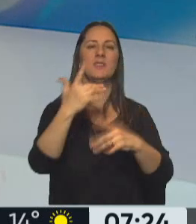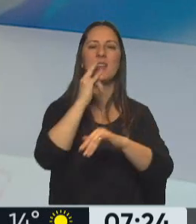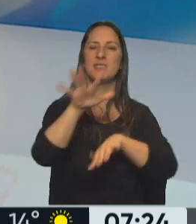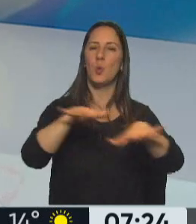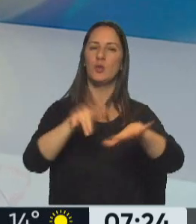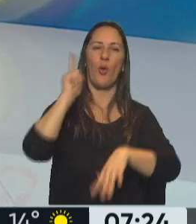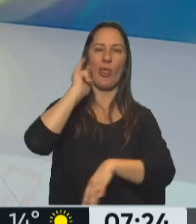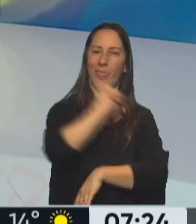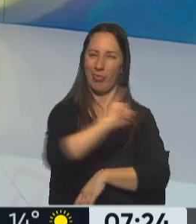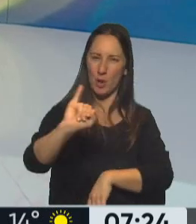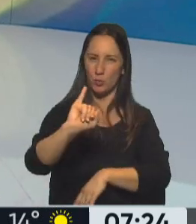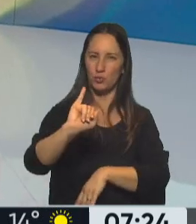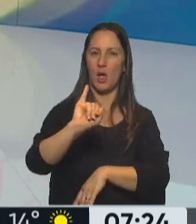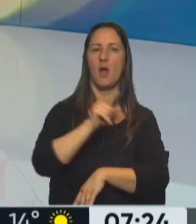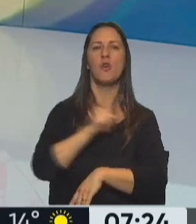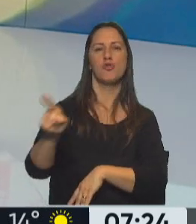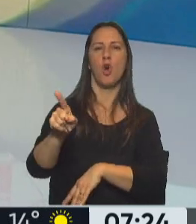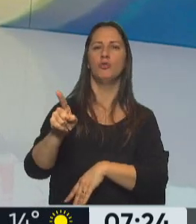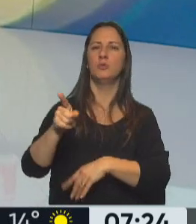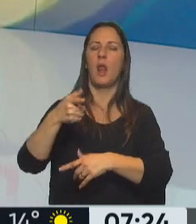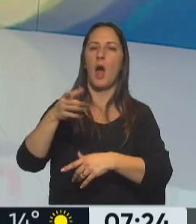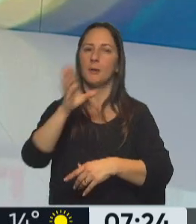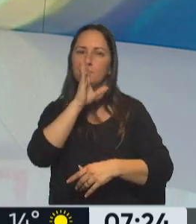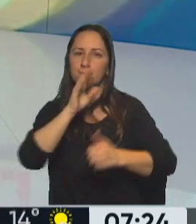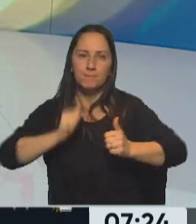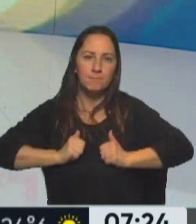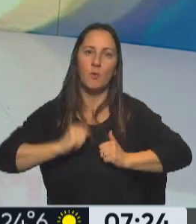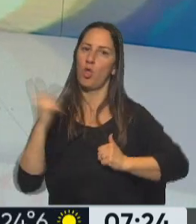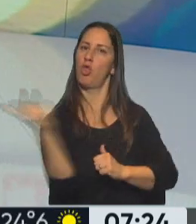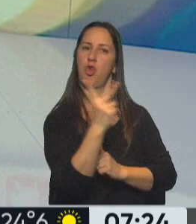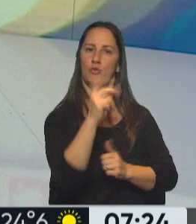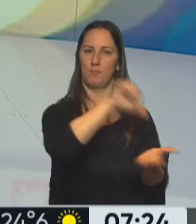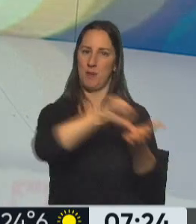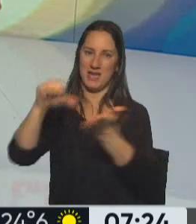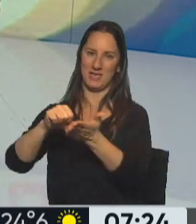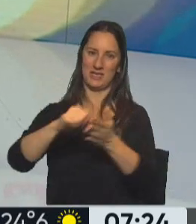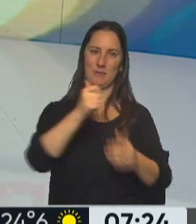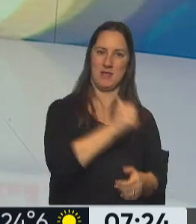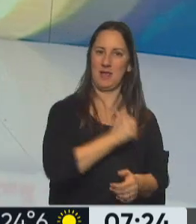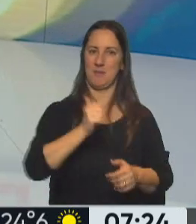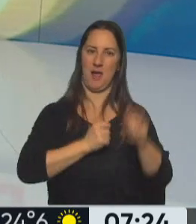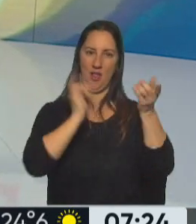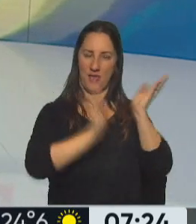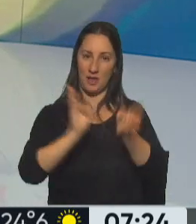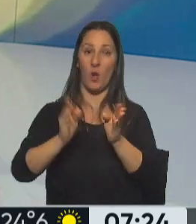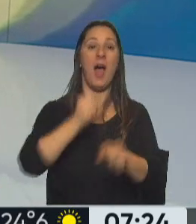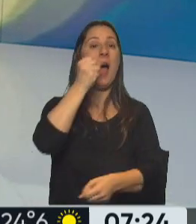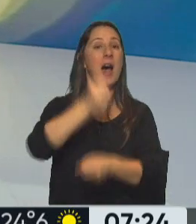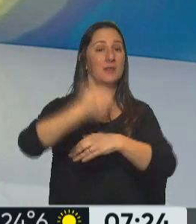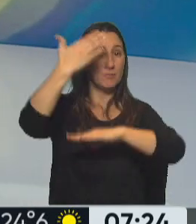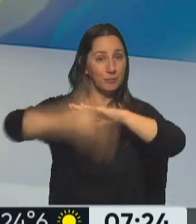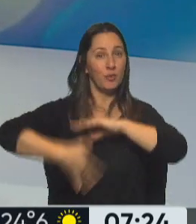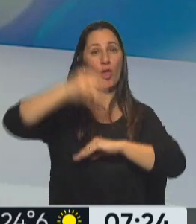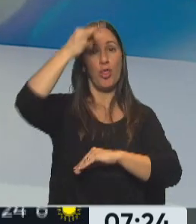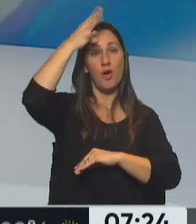en contra del silencio impuesto y con violencia por ambas dictaduras, una muestra que se va a poder visitar hasta el 12 de noviembre,